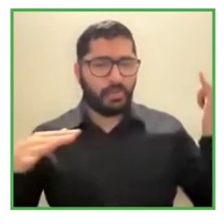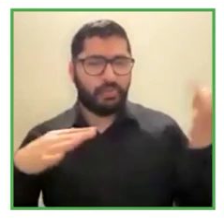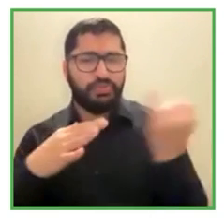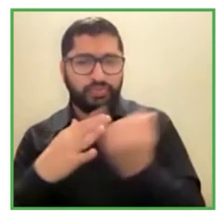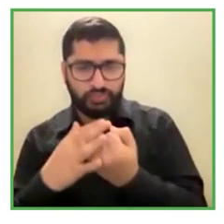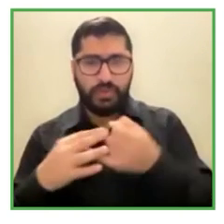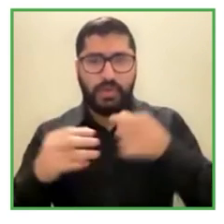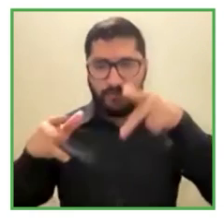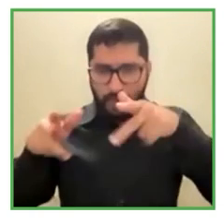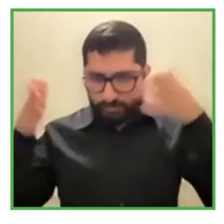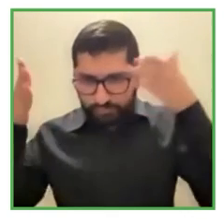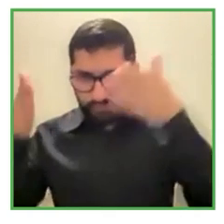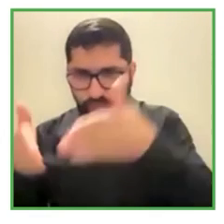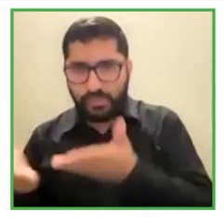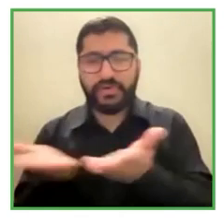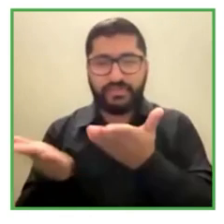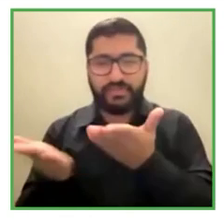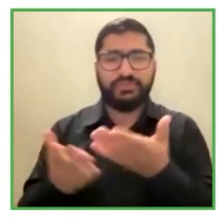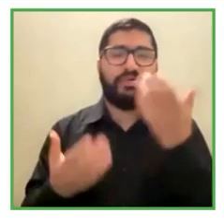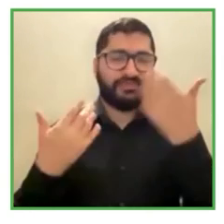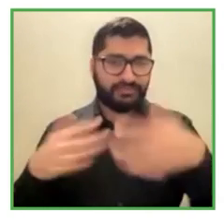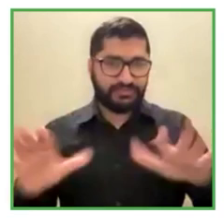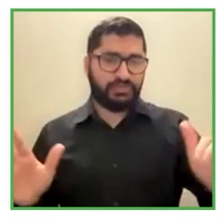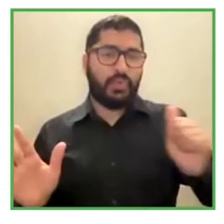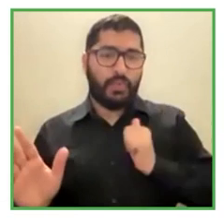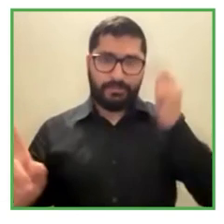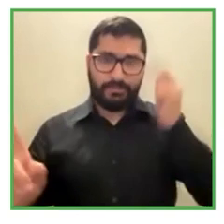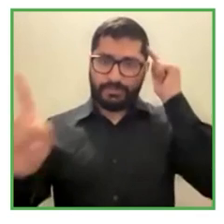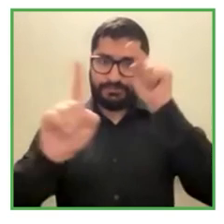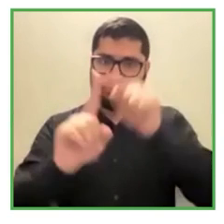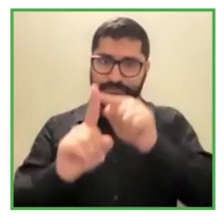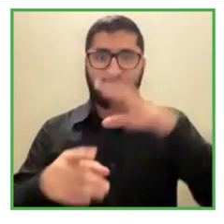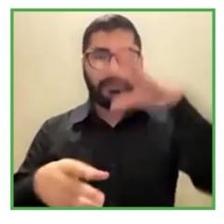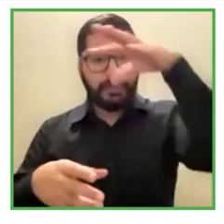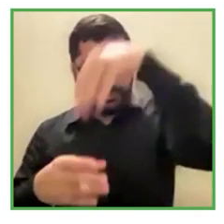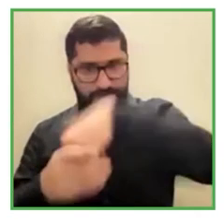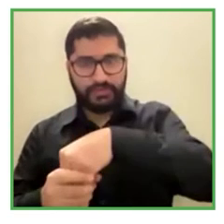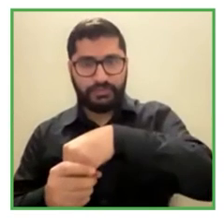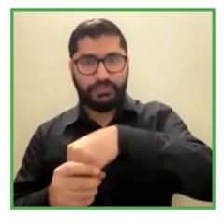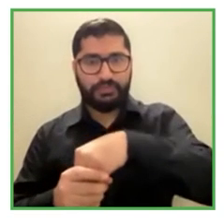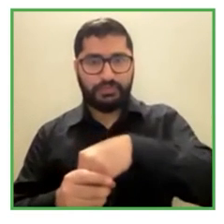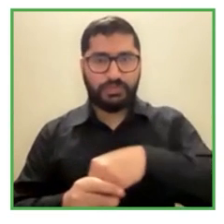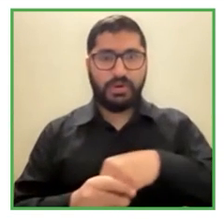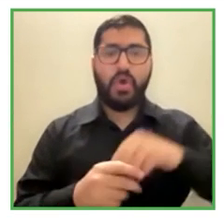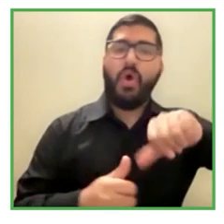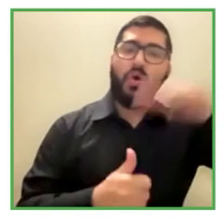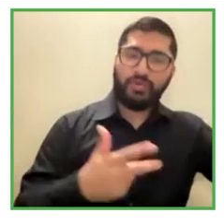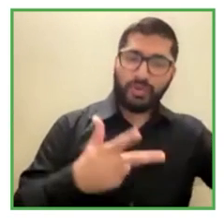y también interna a las organizaciones.